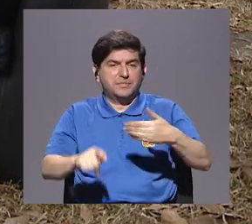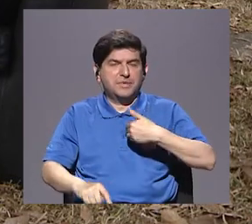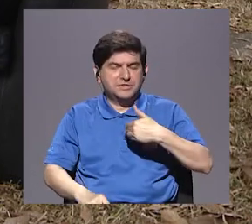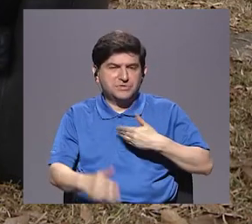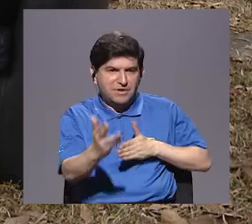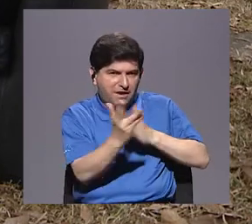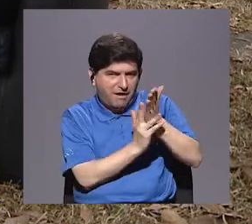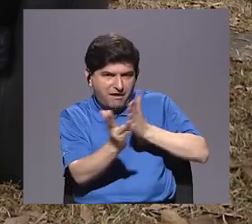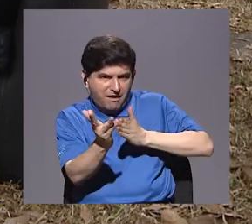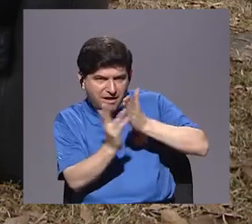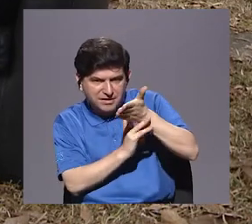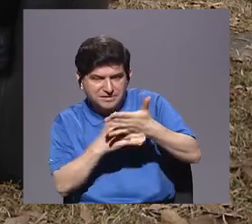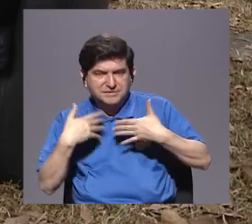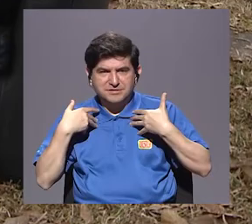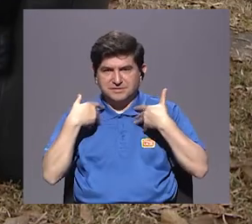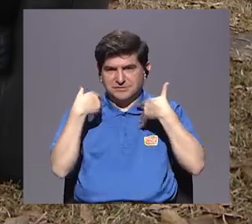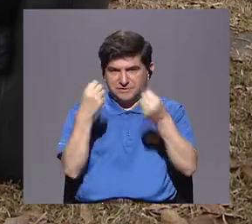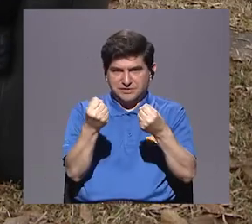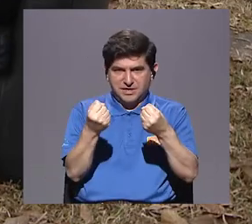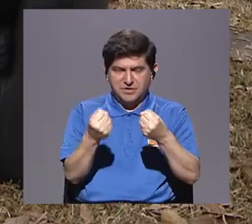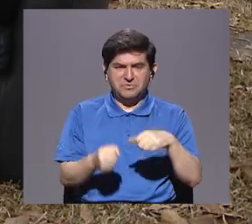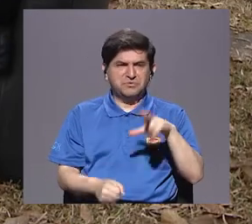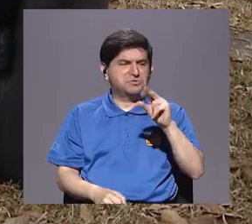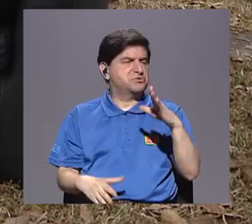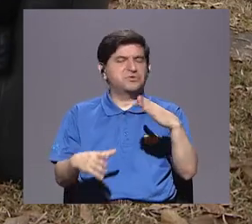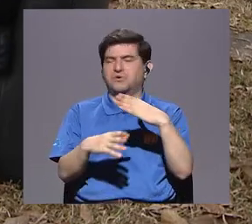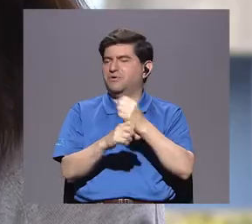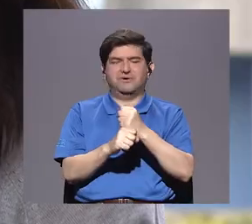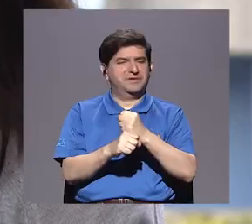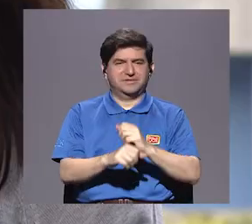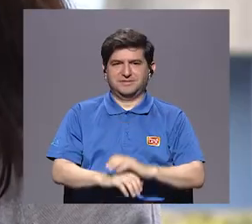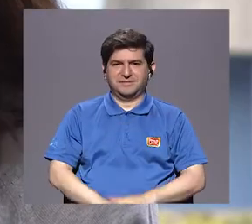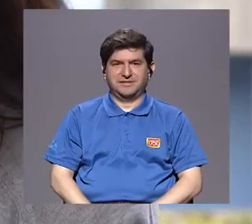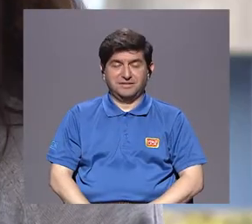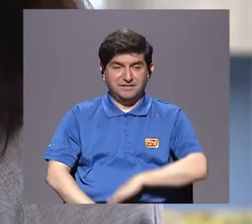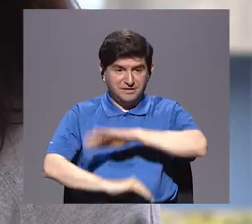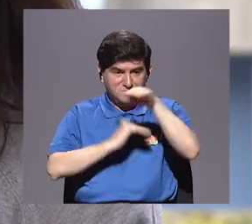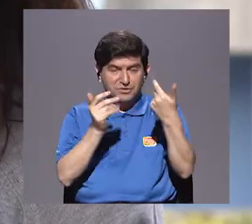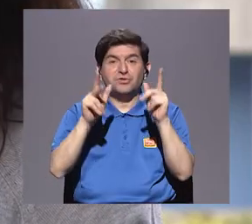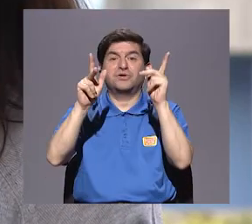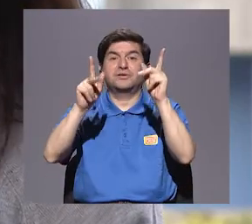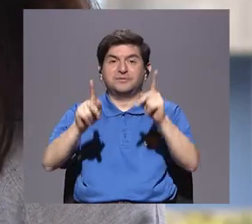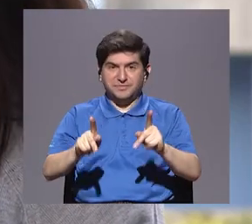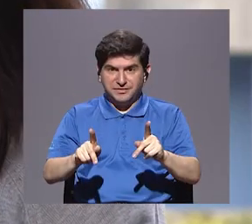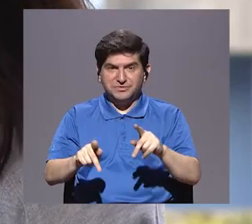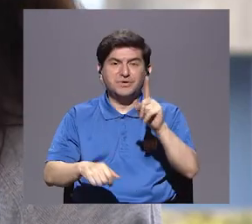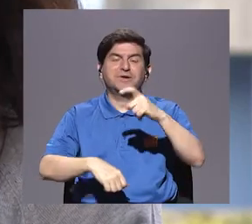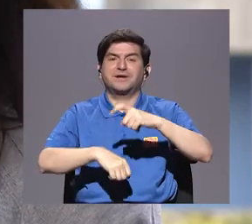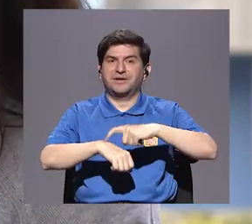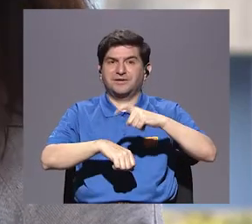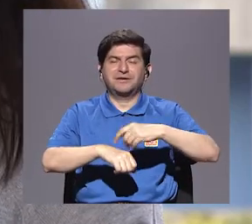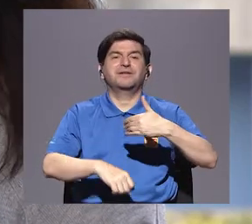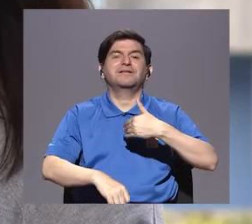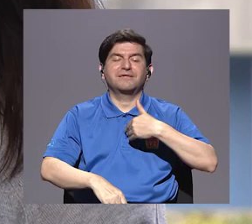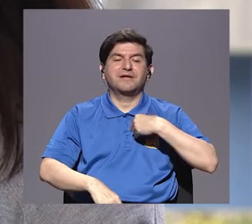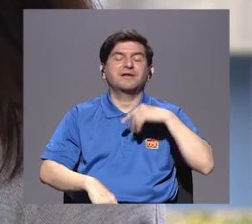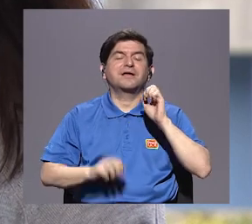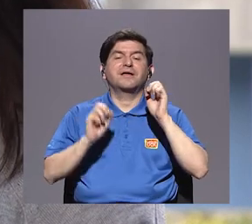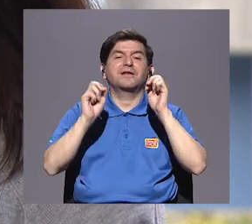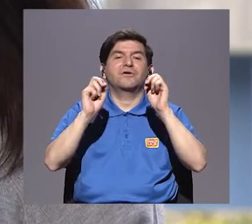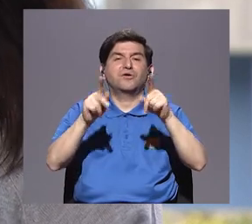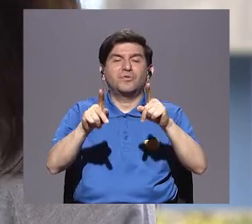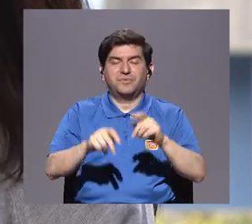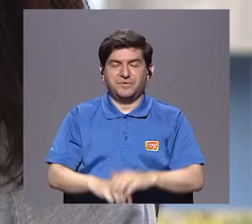tiene acceso a salud, no lo van a hacer. Todo ser humano en algún momento tiene esa